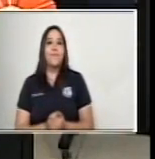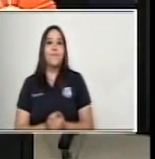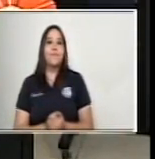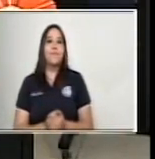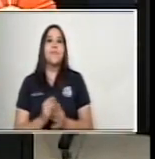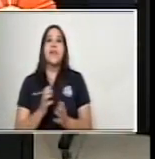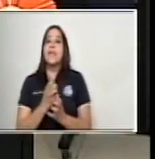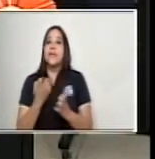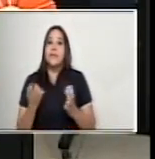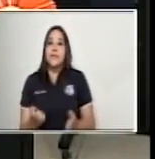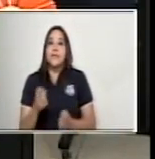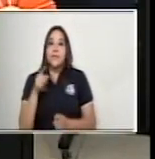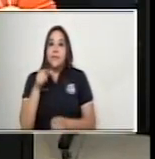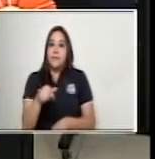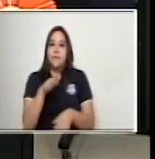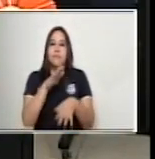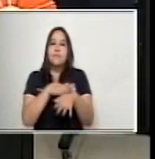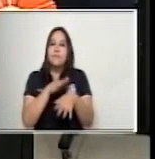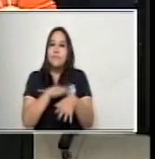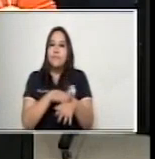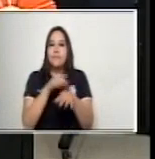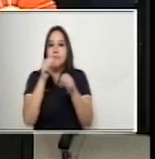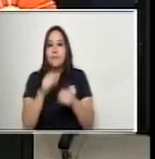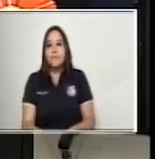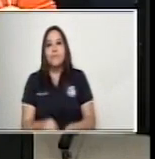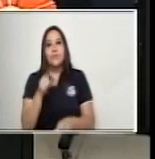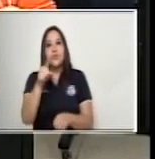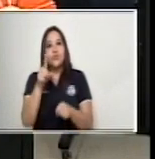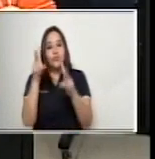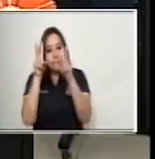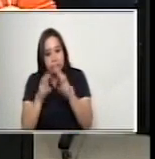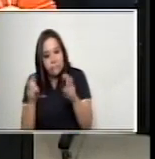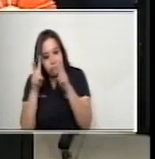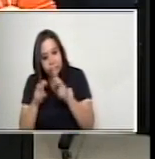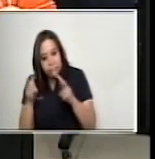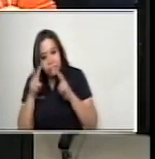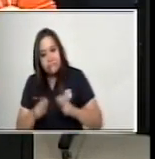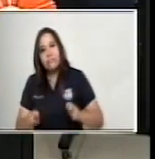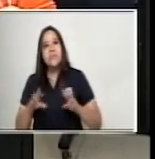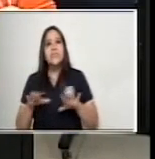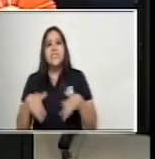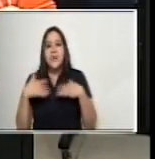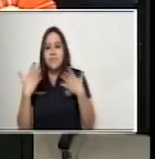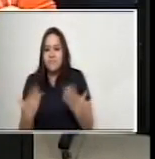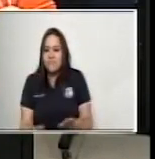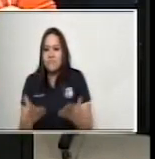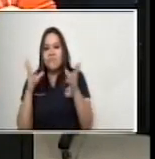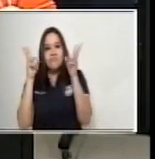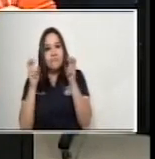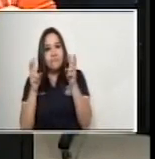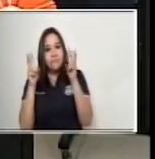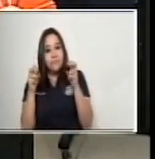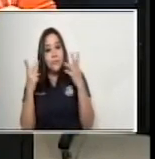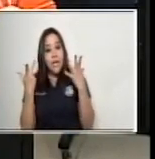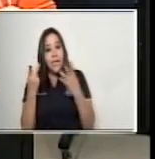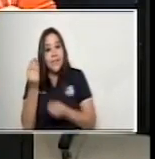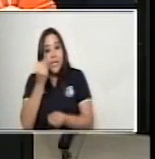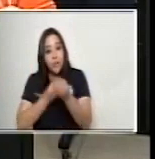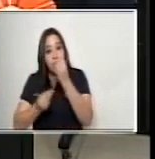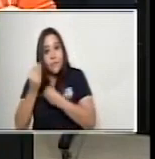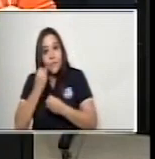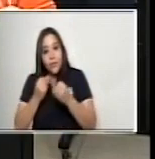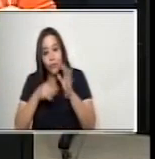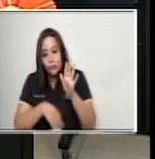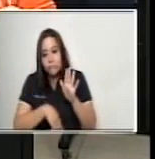invito a que podamos investigar acerca de los alimentos que más se